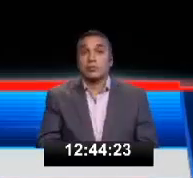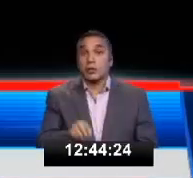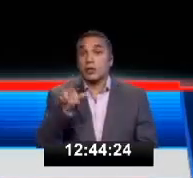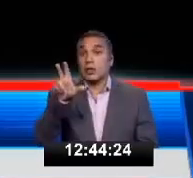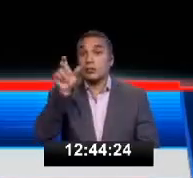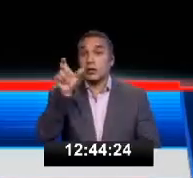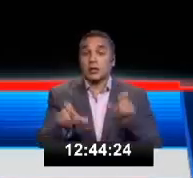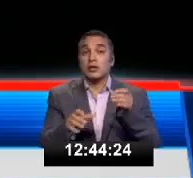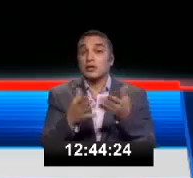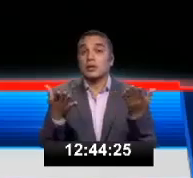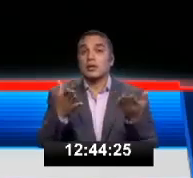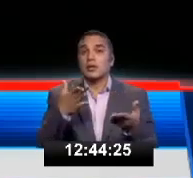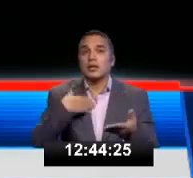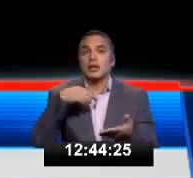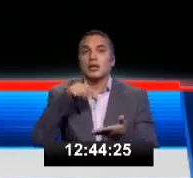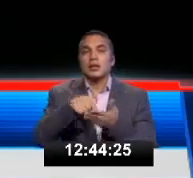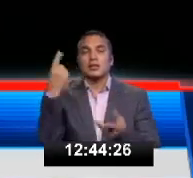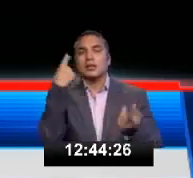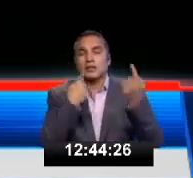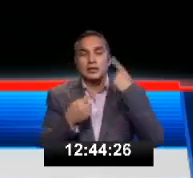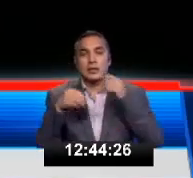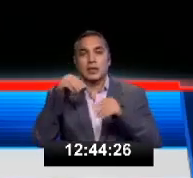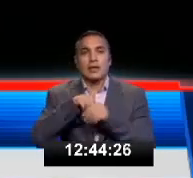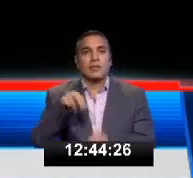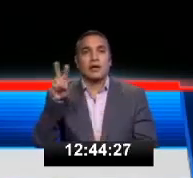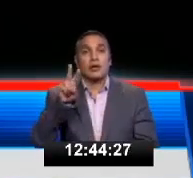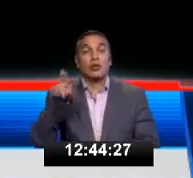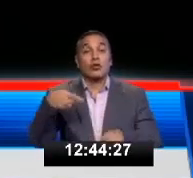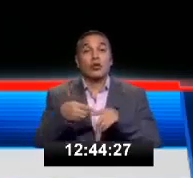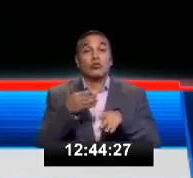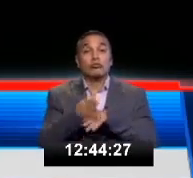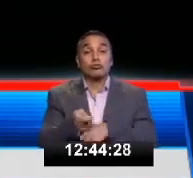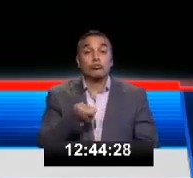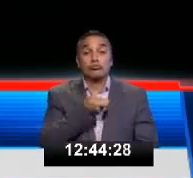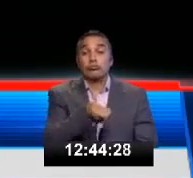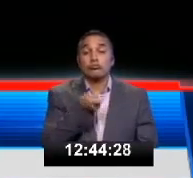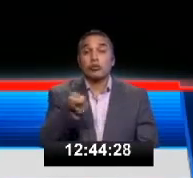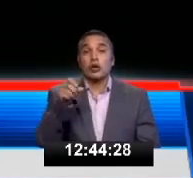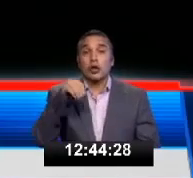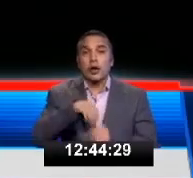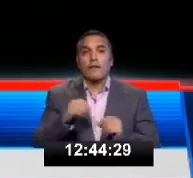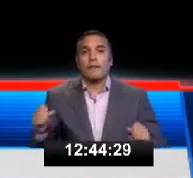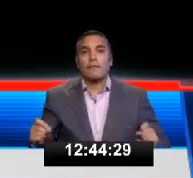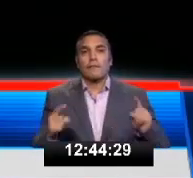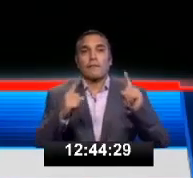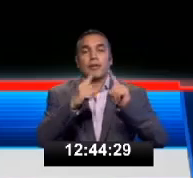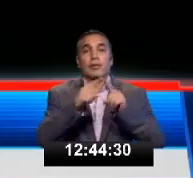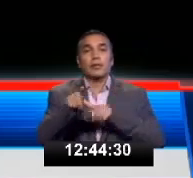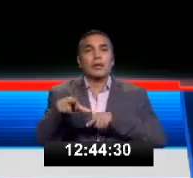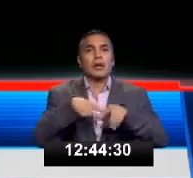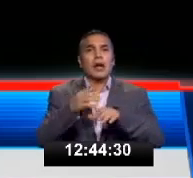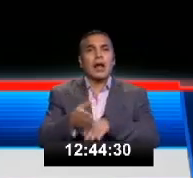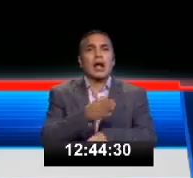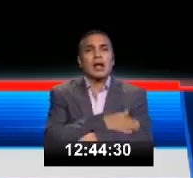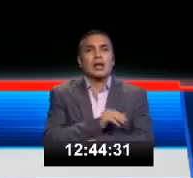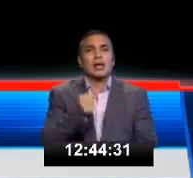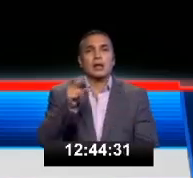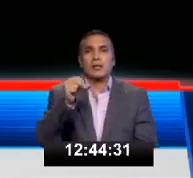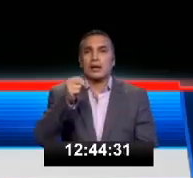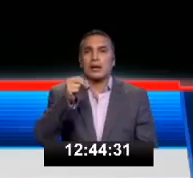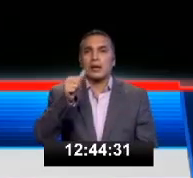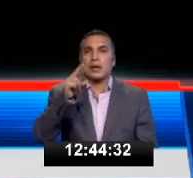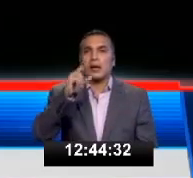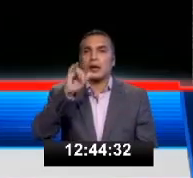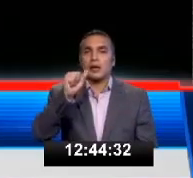tres personas resultaron heridas este viernes en un ataque con cuchillo registrado en parís en las inmediaciones del antiguo sede el semanario satírico